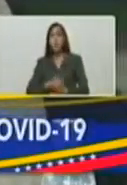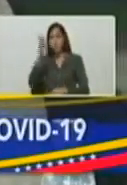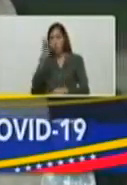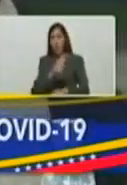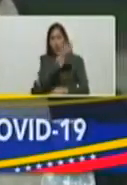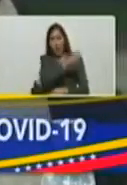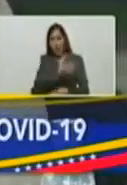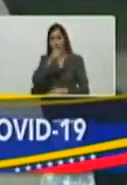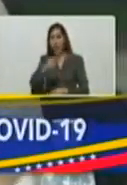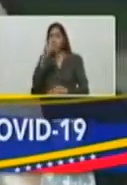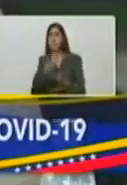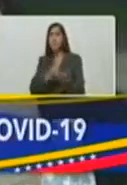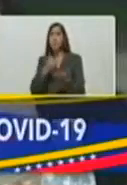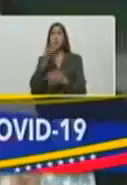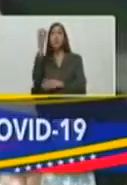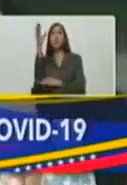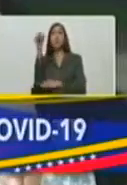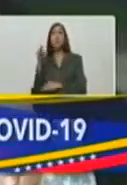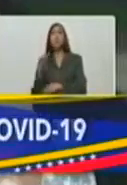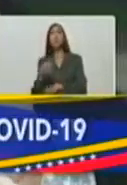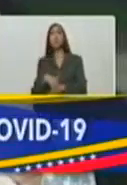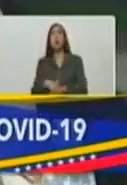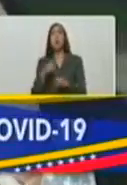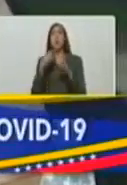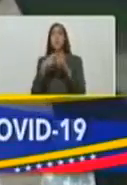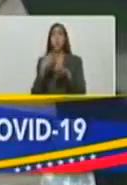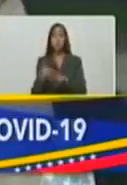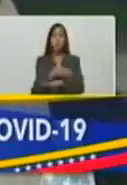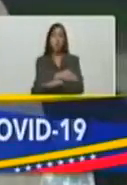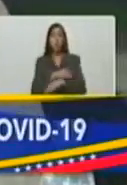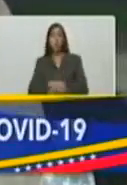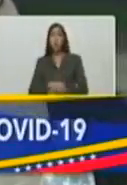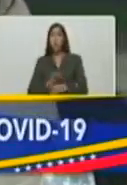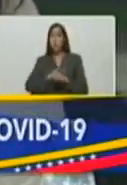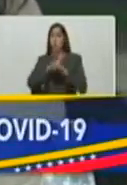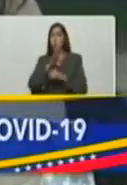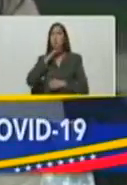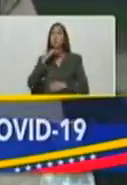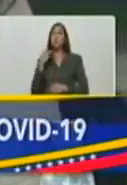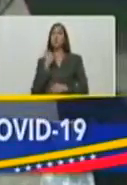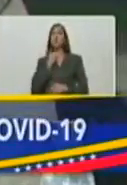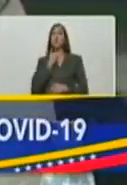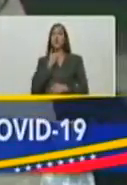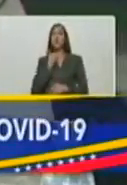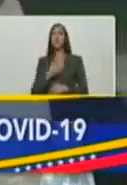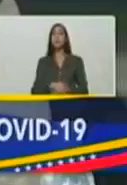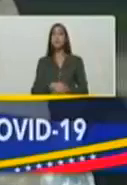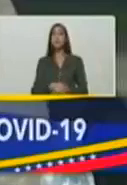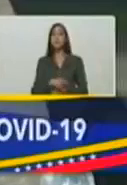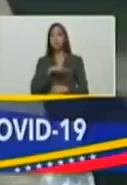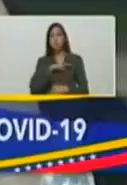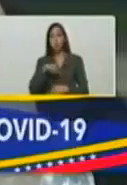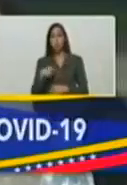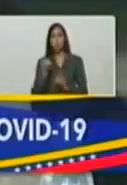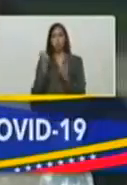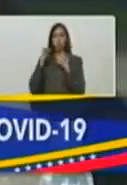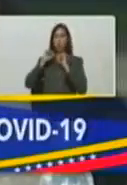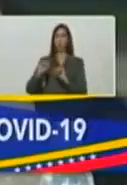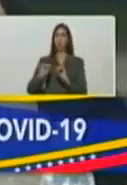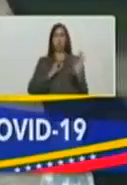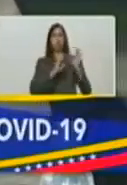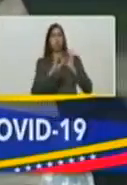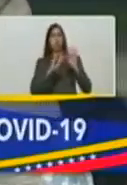han registrado en semáforo estaba positivo. Es decir, que estamos, a través del semáforo, estamos impidiendo las cadenas de